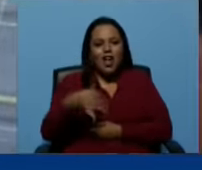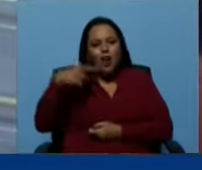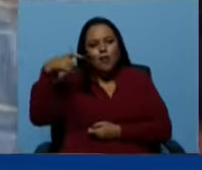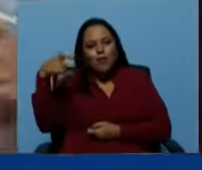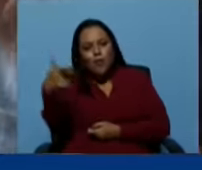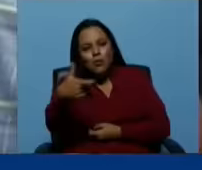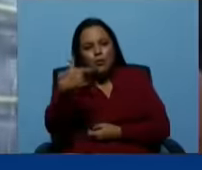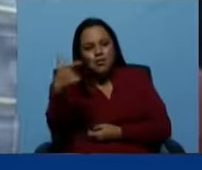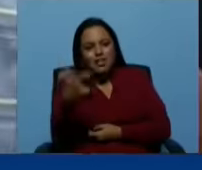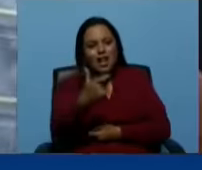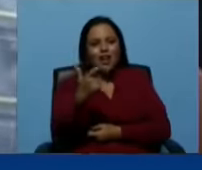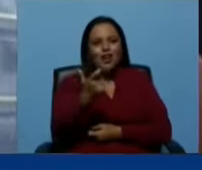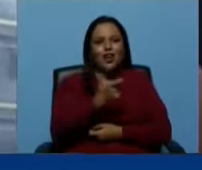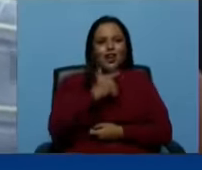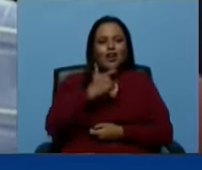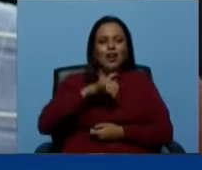Búscalo,